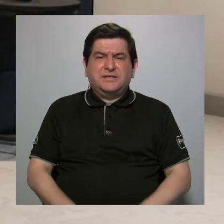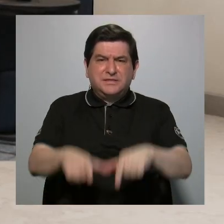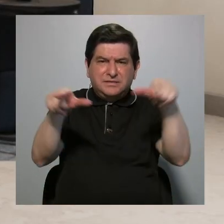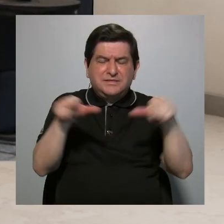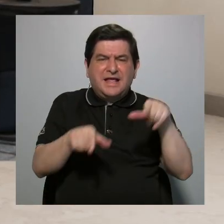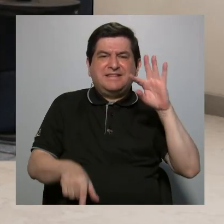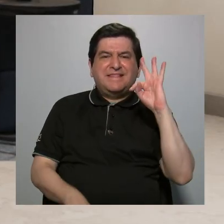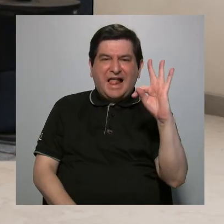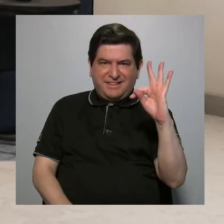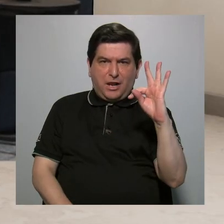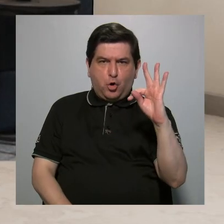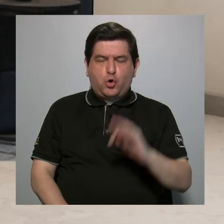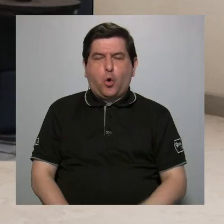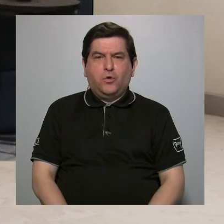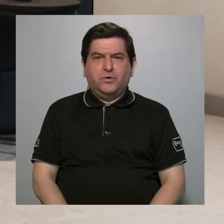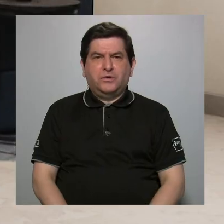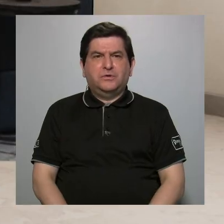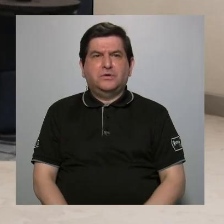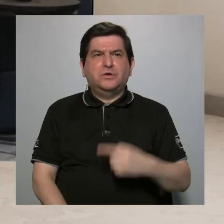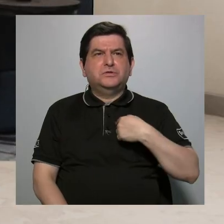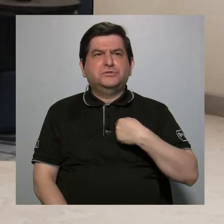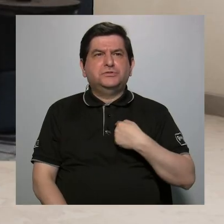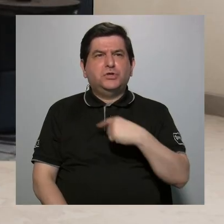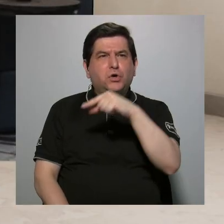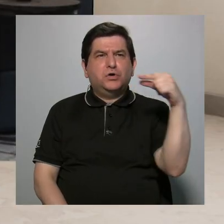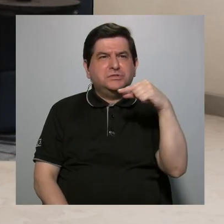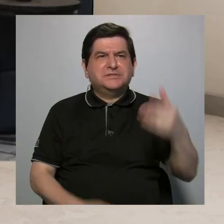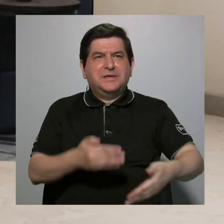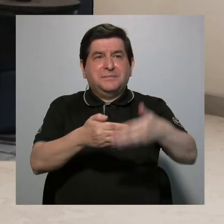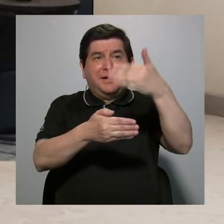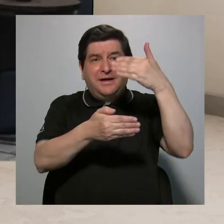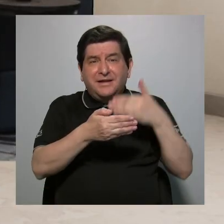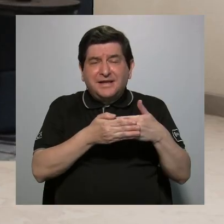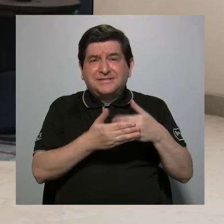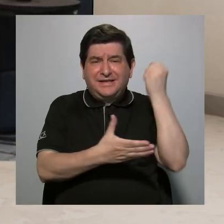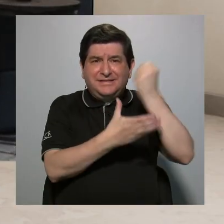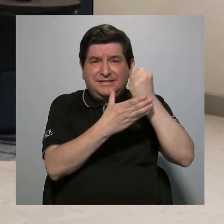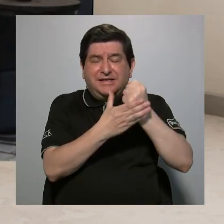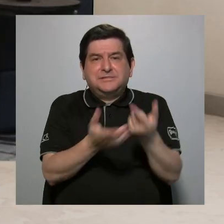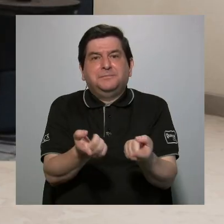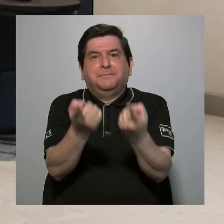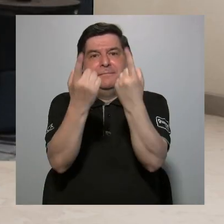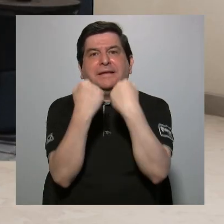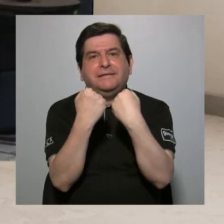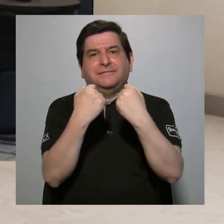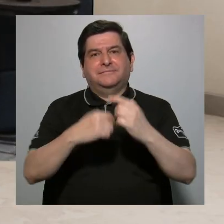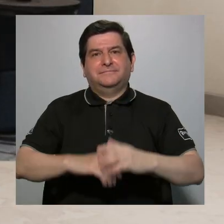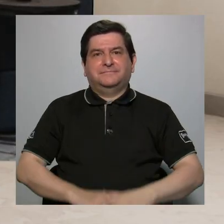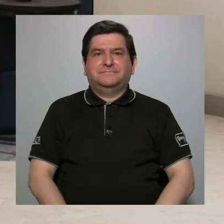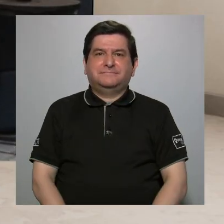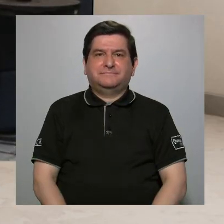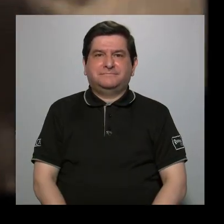¿no? Yo me vine unas pocas semanas antes de esa matanza.